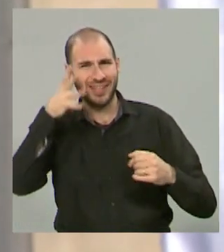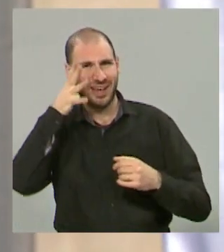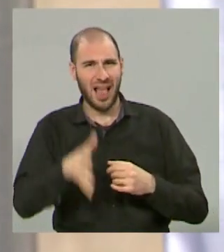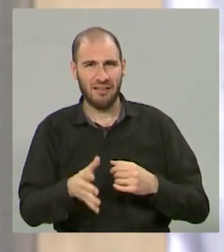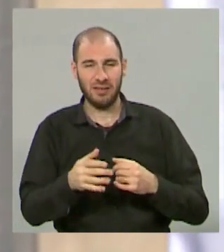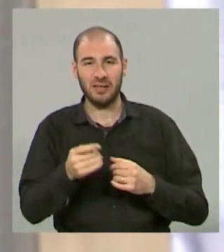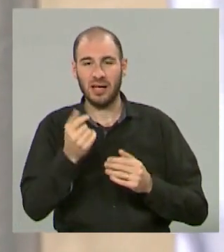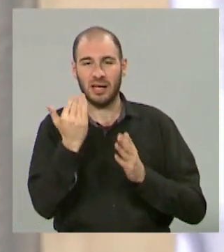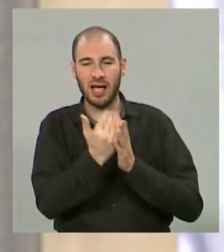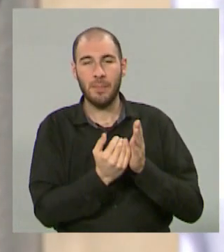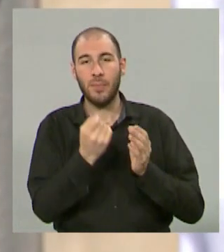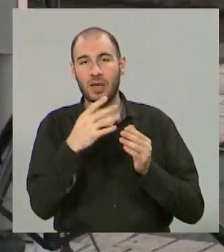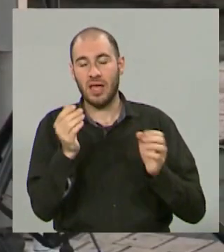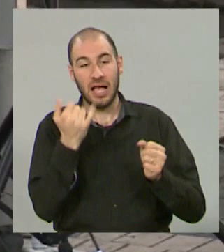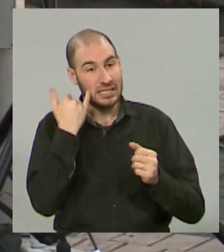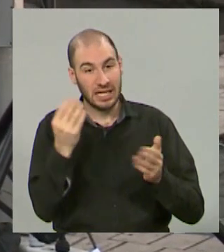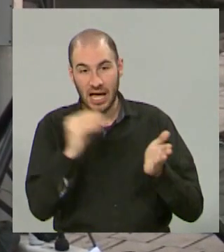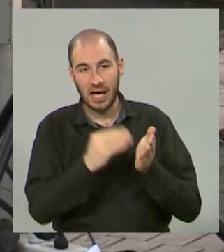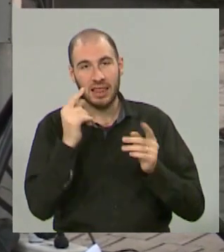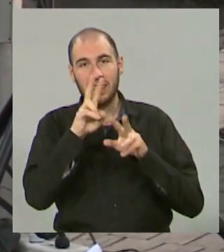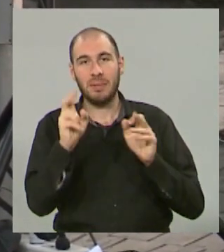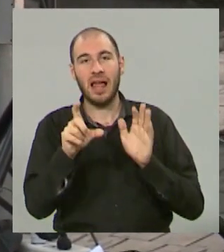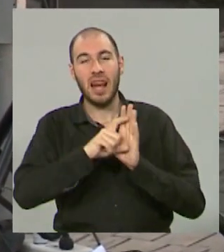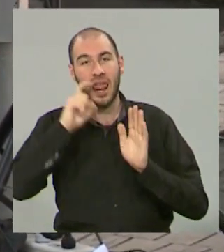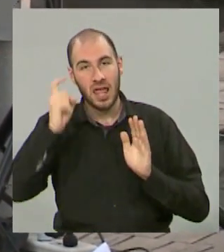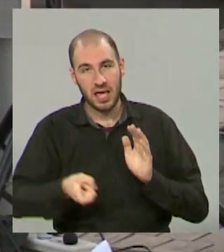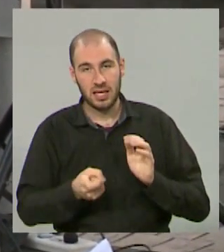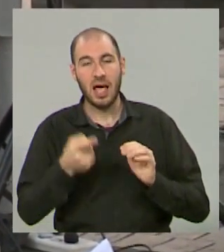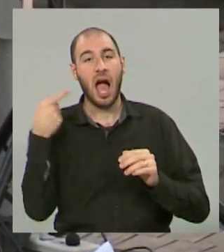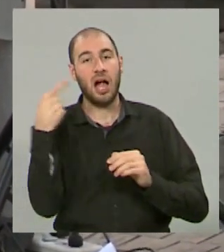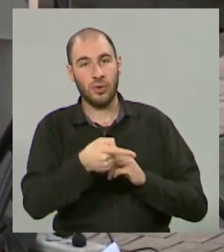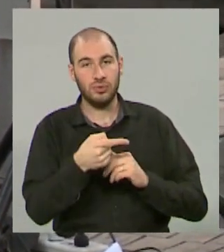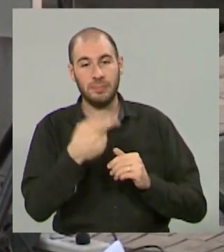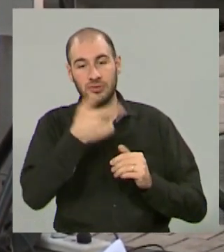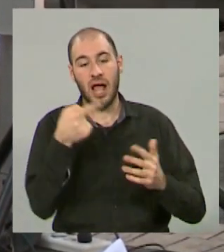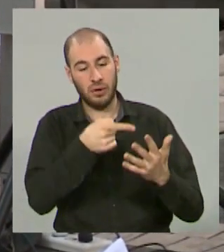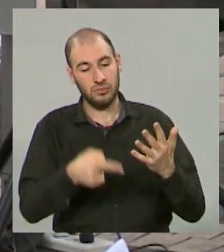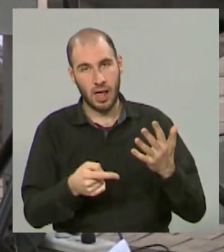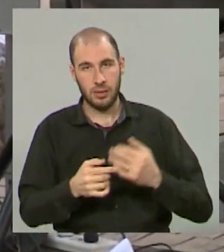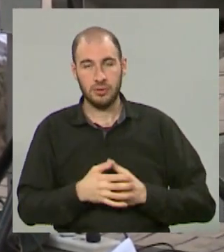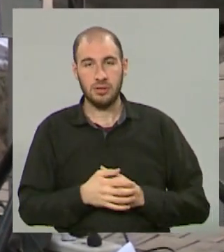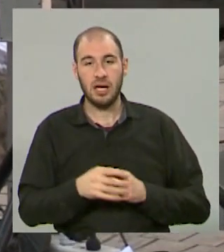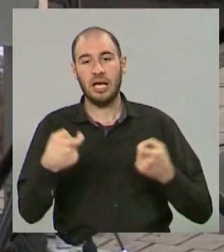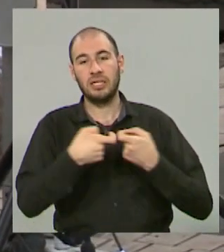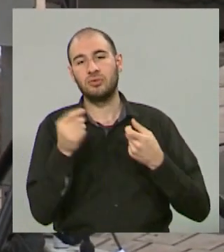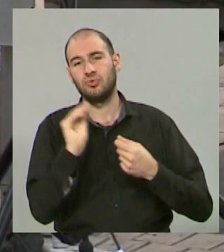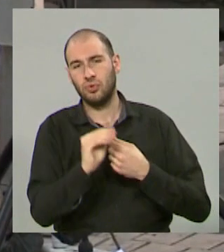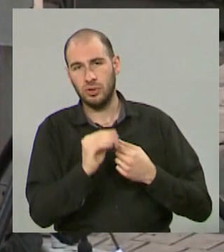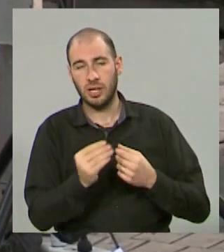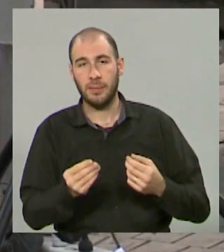que se tendrían que tener por acreditados en base a los delitos que se le imputan a los acusados en esta causa. Asociación